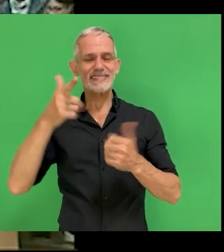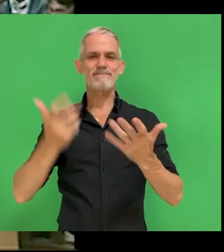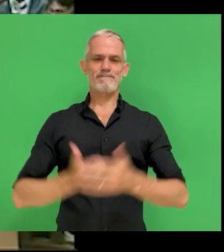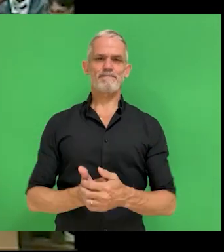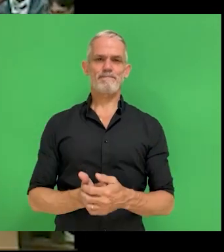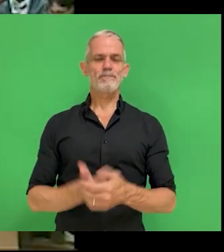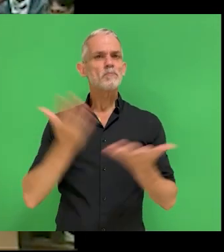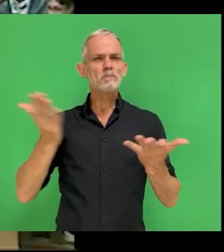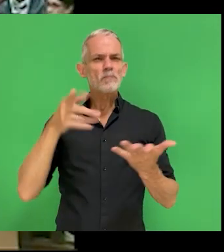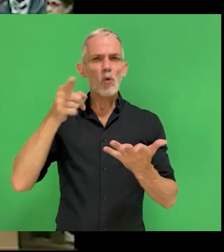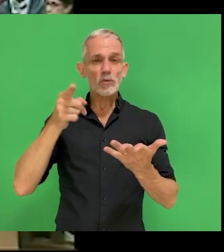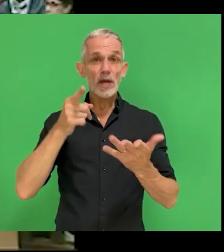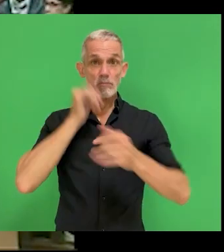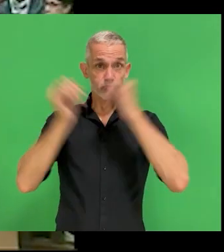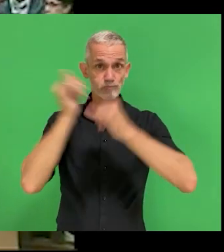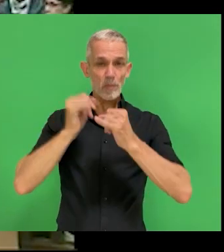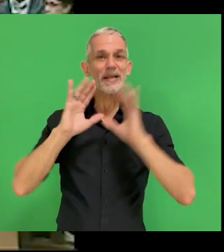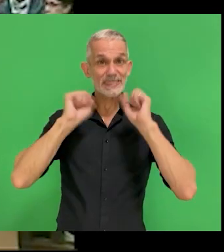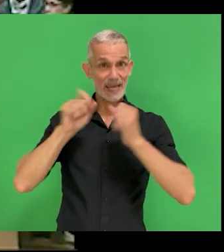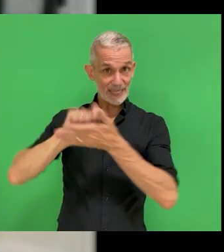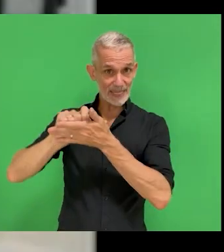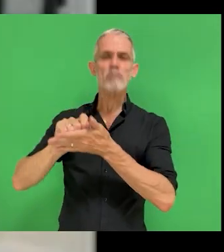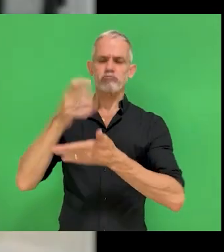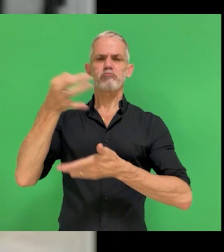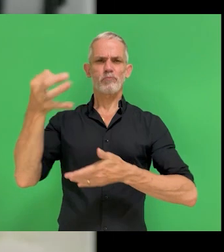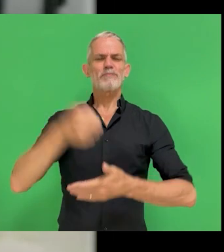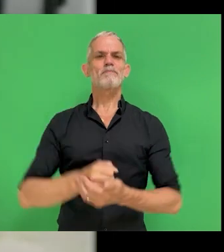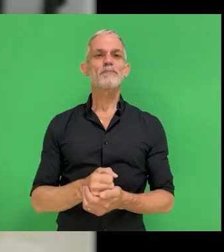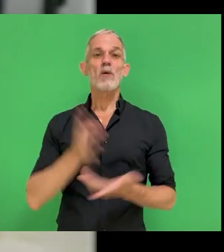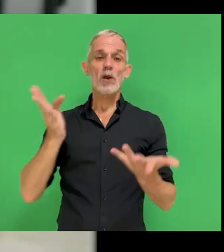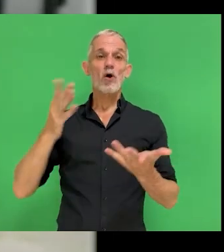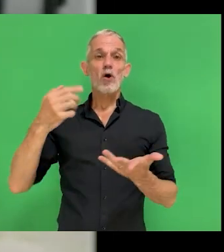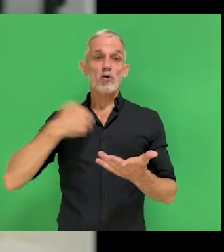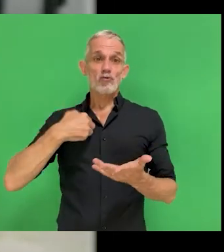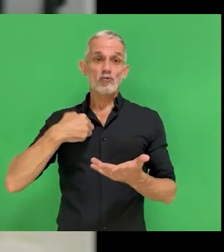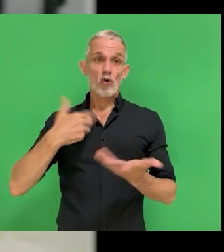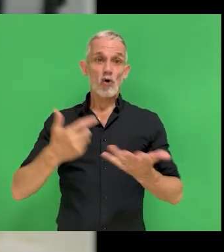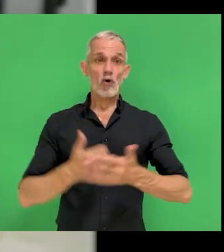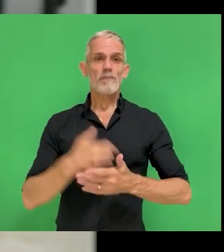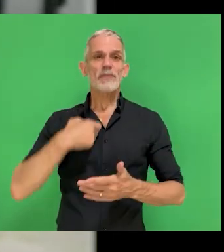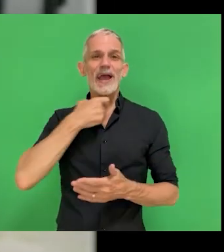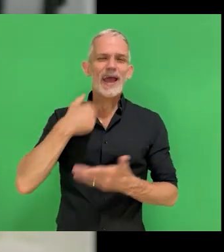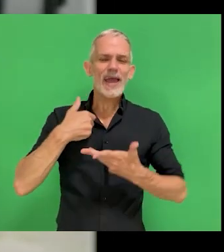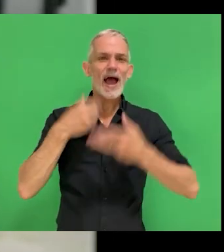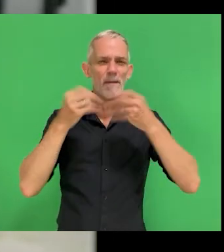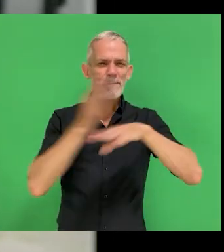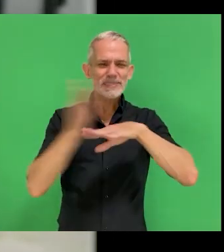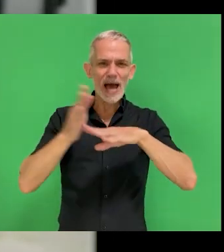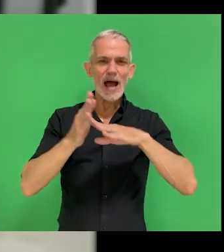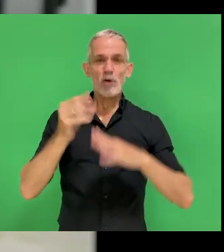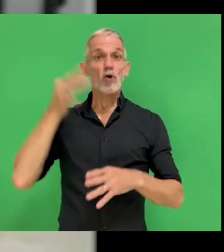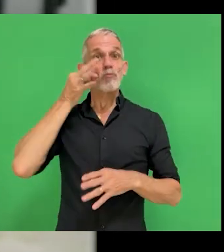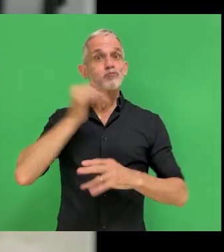Frías, ¿dio sus datos por secretaría? Sí. Bien. Bueno, yo quería comenzar